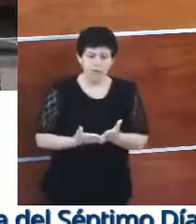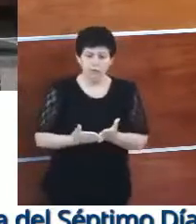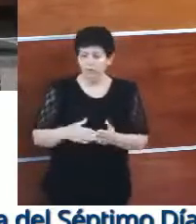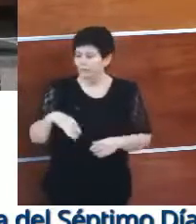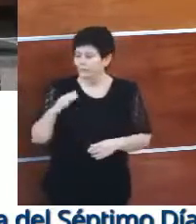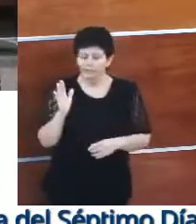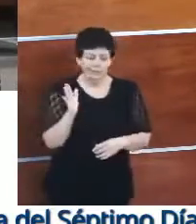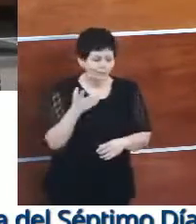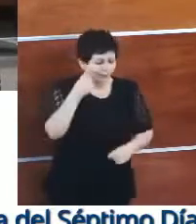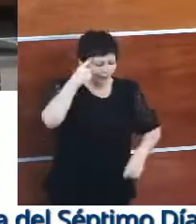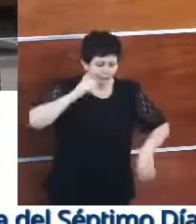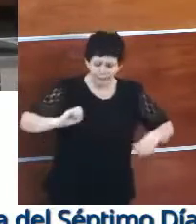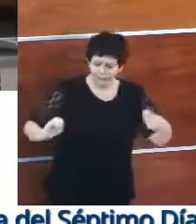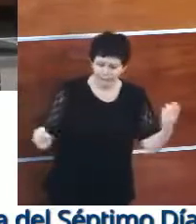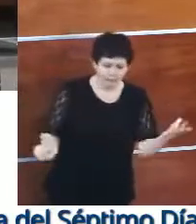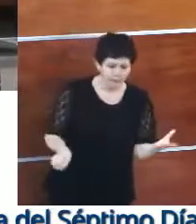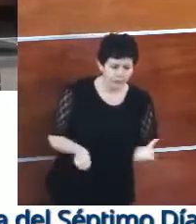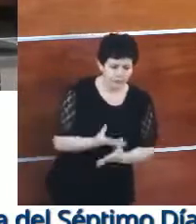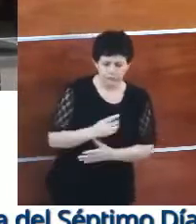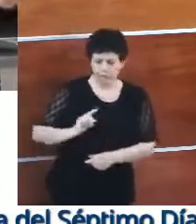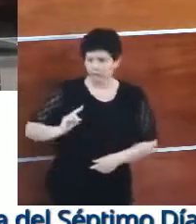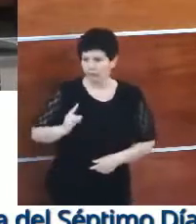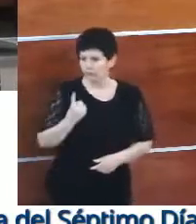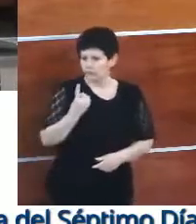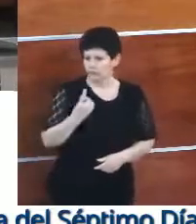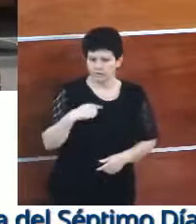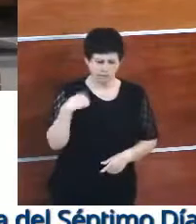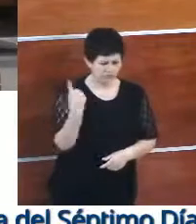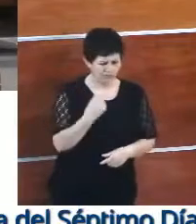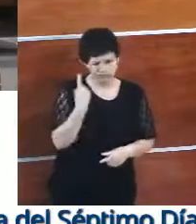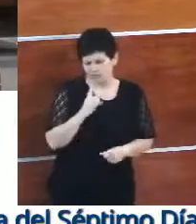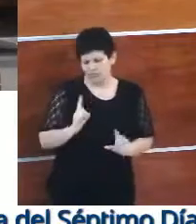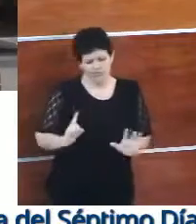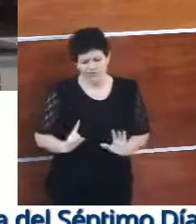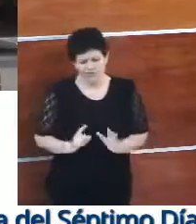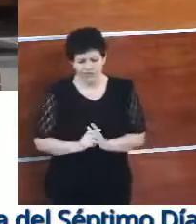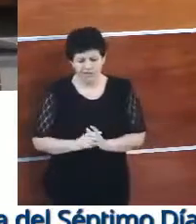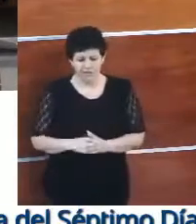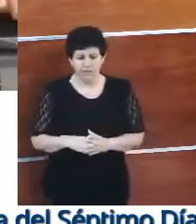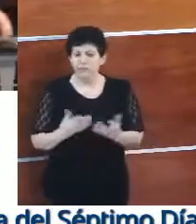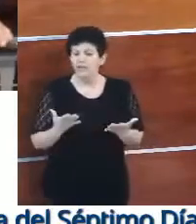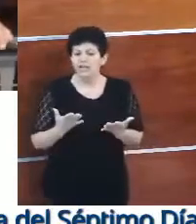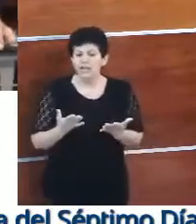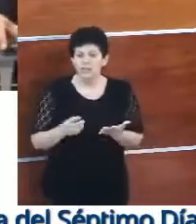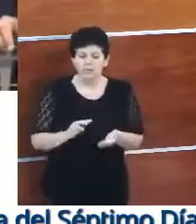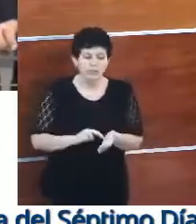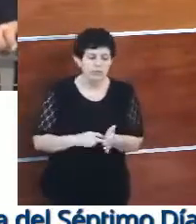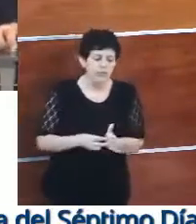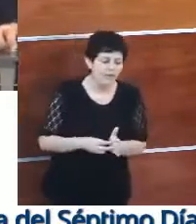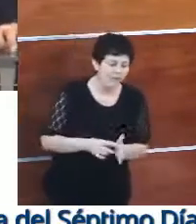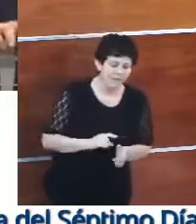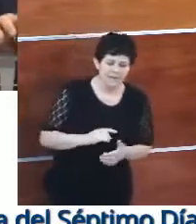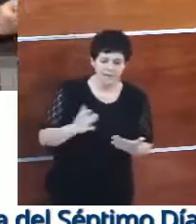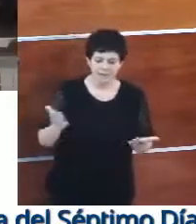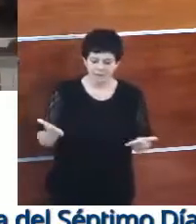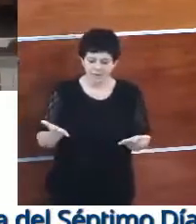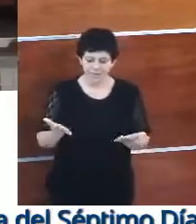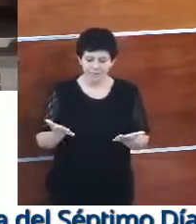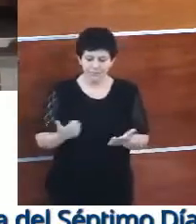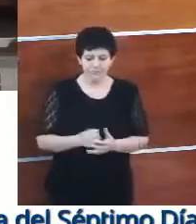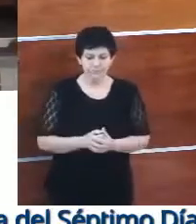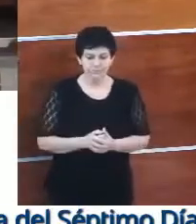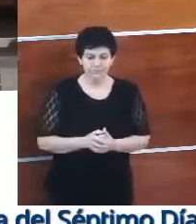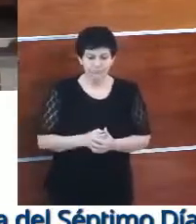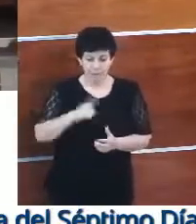creación fue sujetada a vanidad, no por su propia voluntad, sino por causa del que lo sujetó en esperanza. Porque también